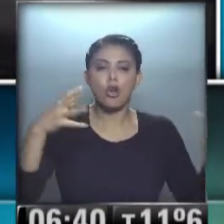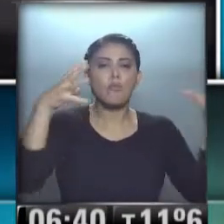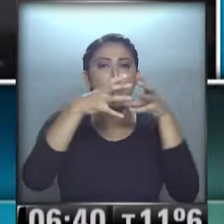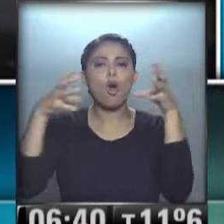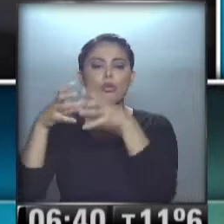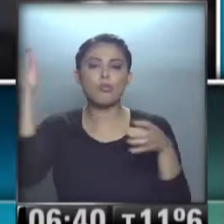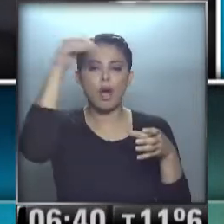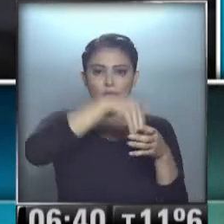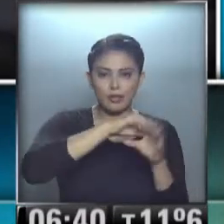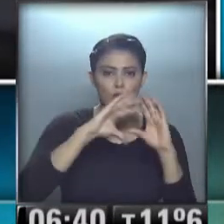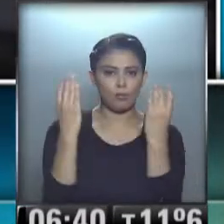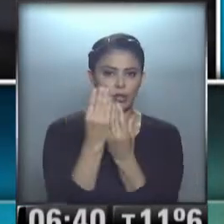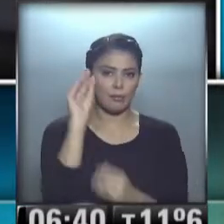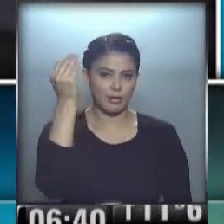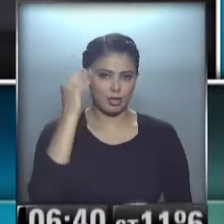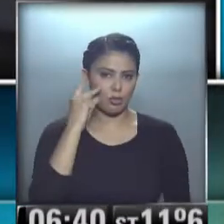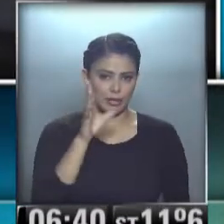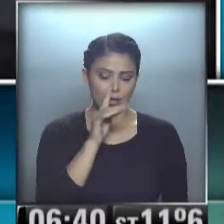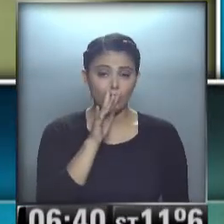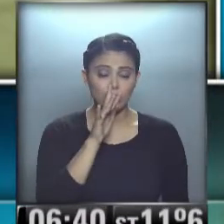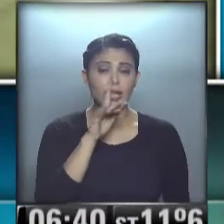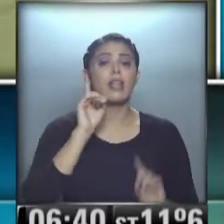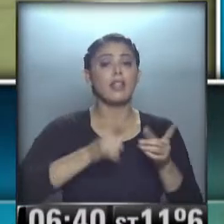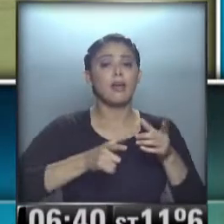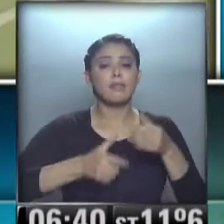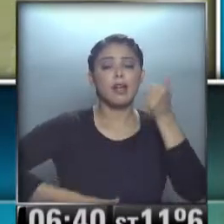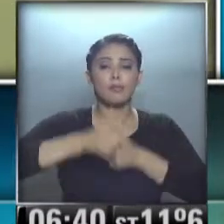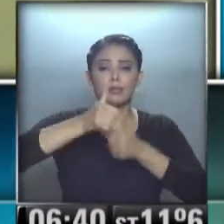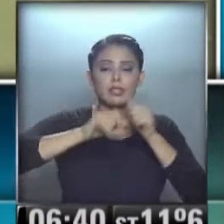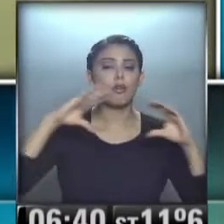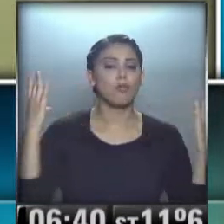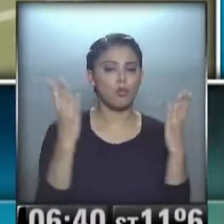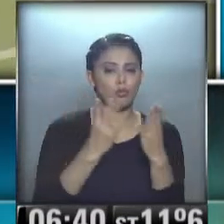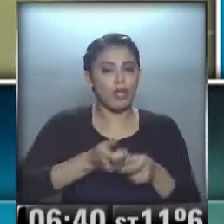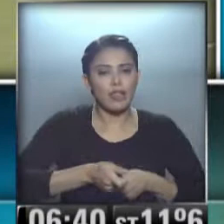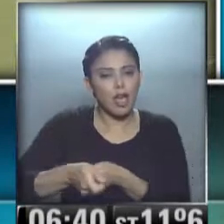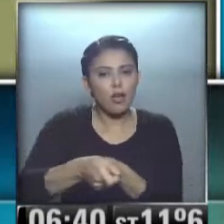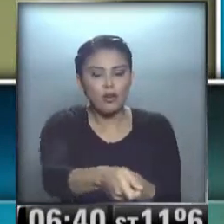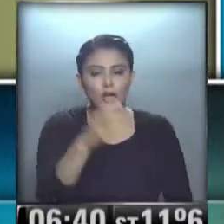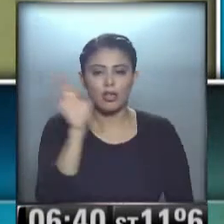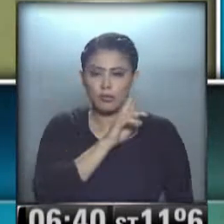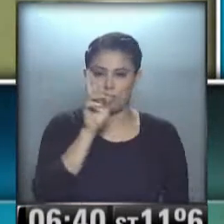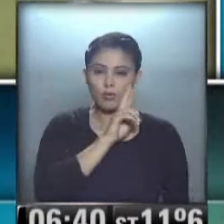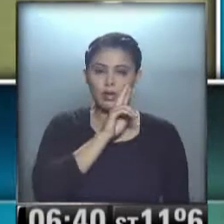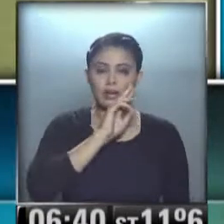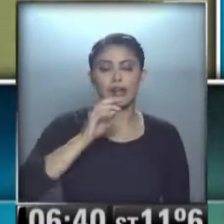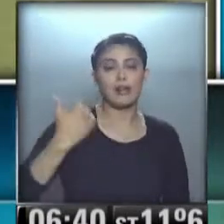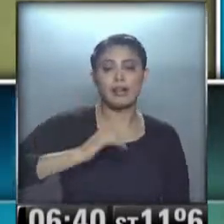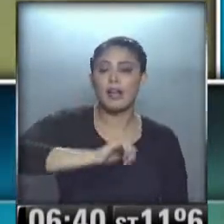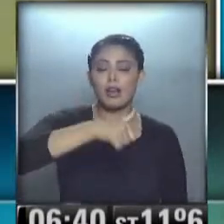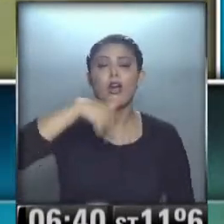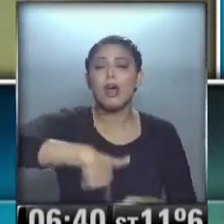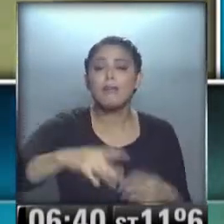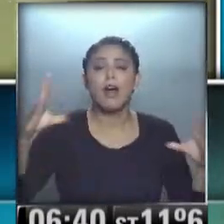de Brasil 2014. En la Liga Mundial de Hockey Femenino, las Leonas vencieron 3-1 a Corea y ahora se viene Holanda